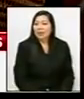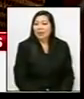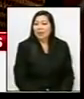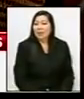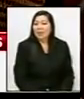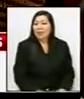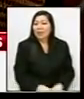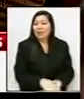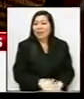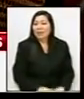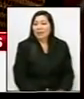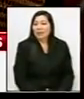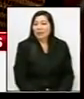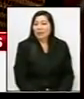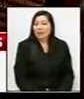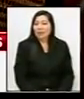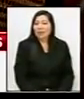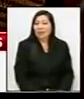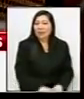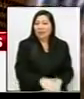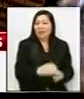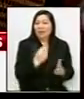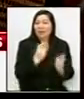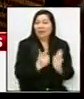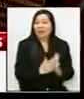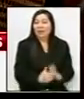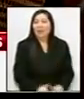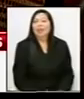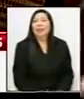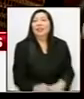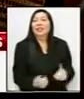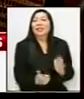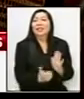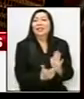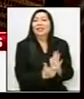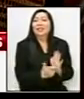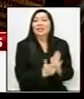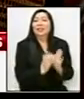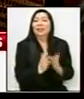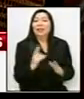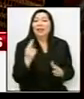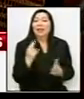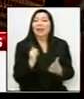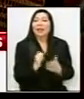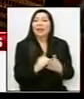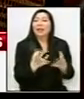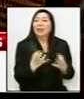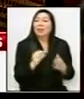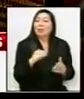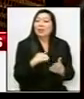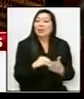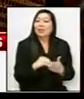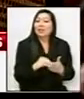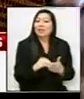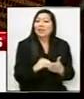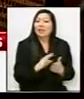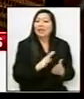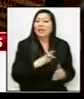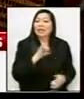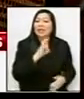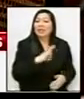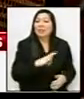algunos fiscales. Acá nosotros hemos legislado esta ley de la organización criminal y tenemos que aplicar lo que es el